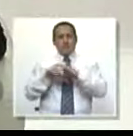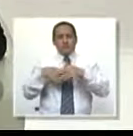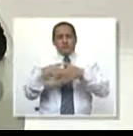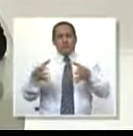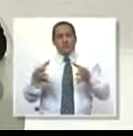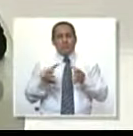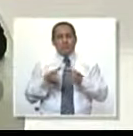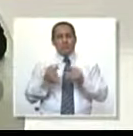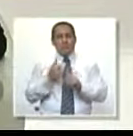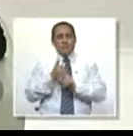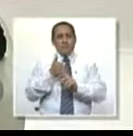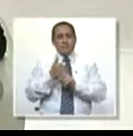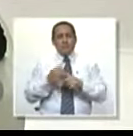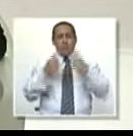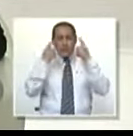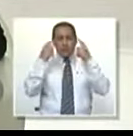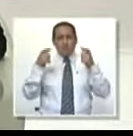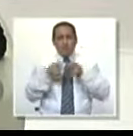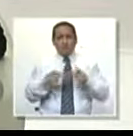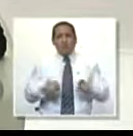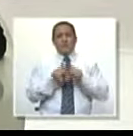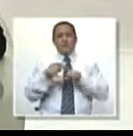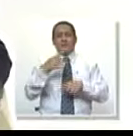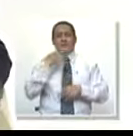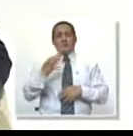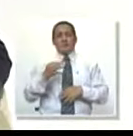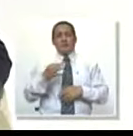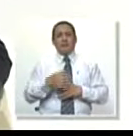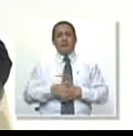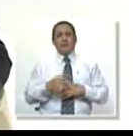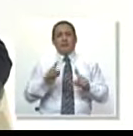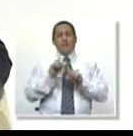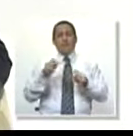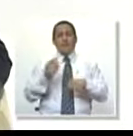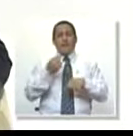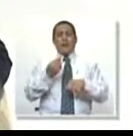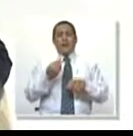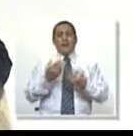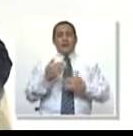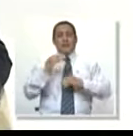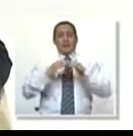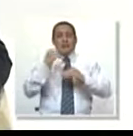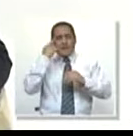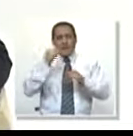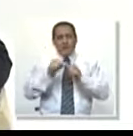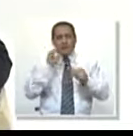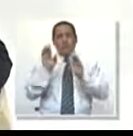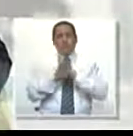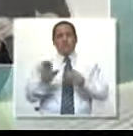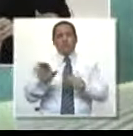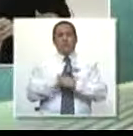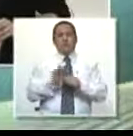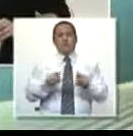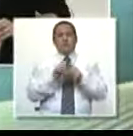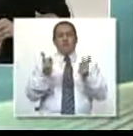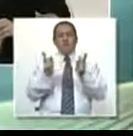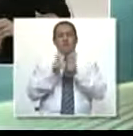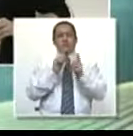dentro del mismo concepto que en realidad no no no alcanza creo la la definición así tan